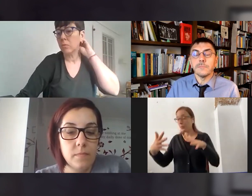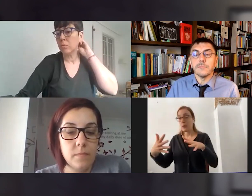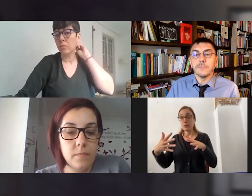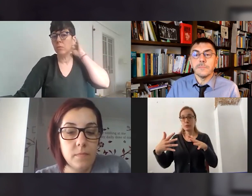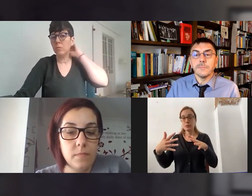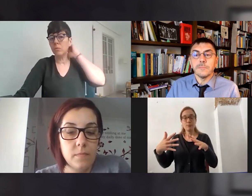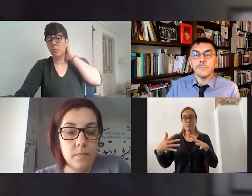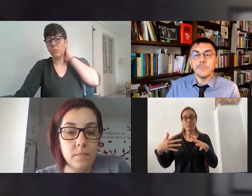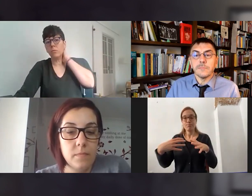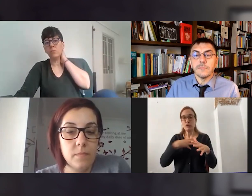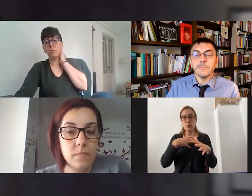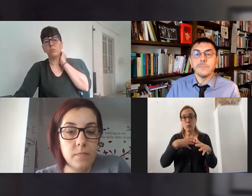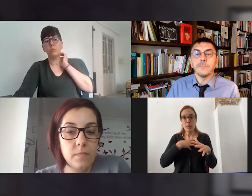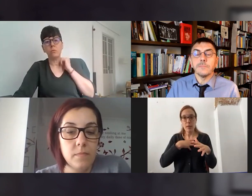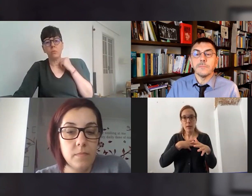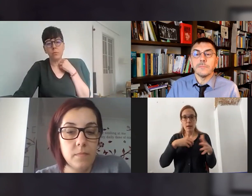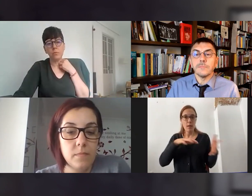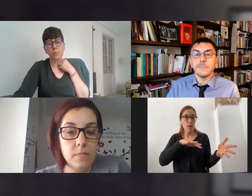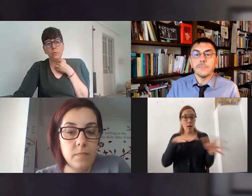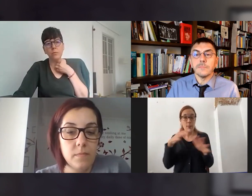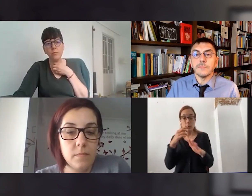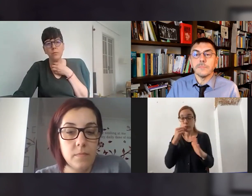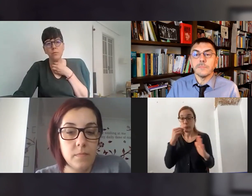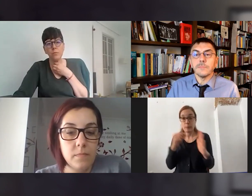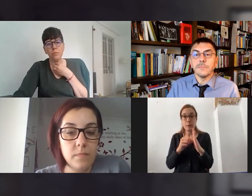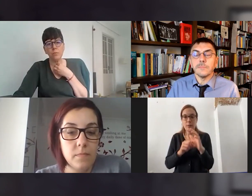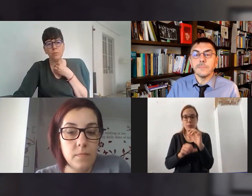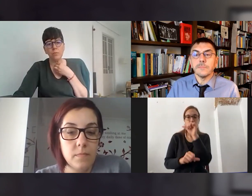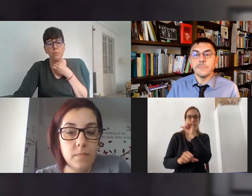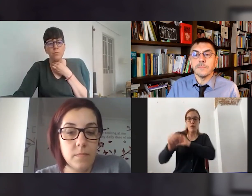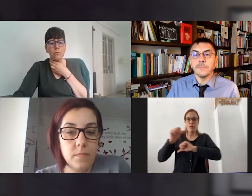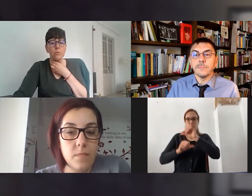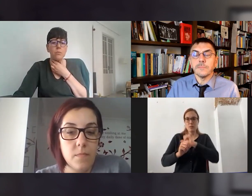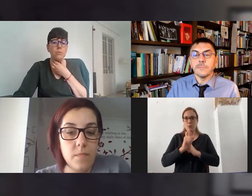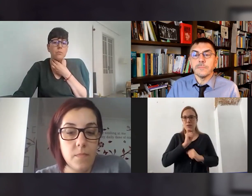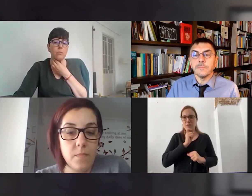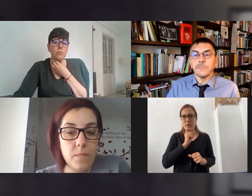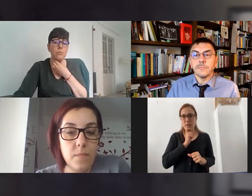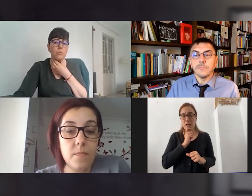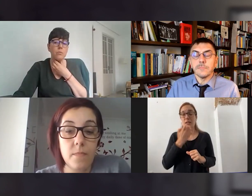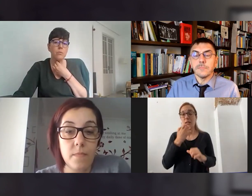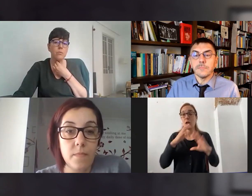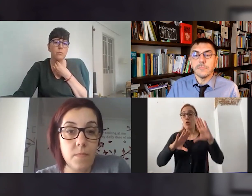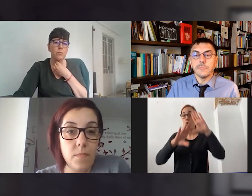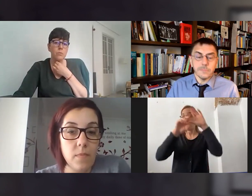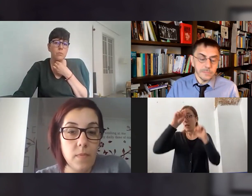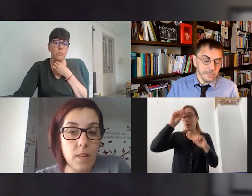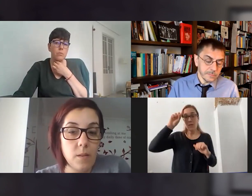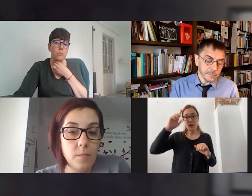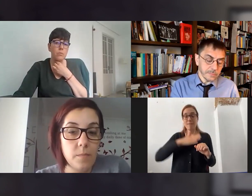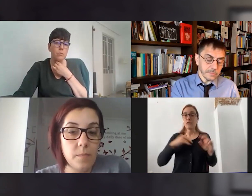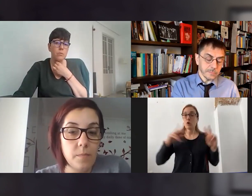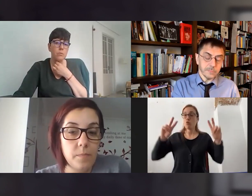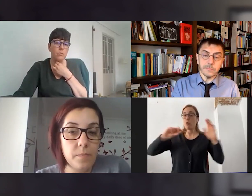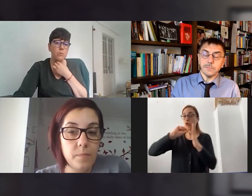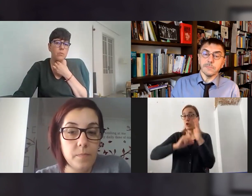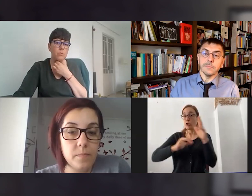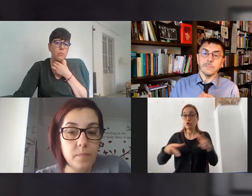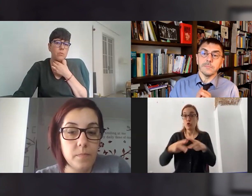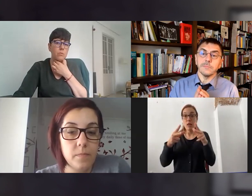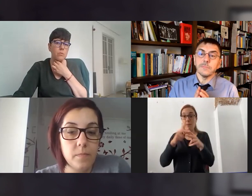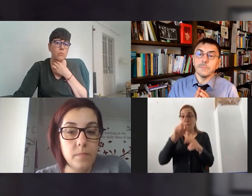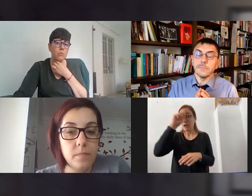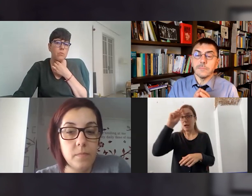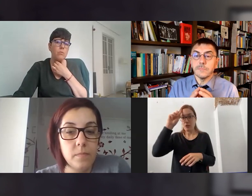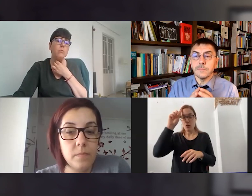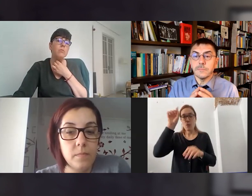poco deshacerlos. Entonces creo que si nosotros, por ejemplo, en la Comunidad de Madrid queremos impulsar un nuevo contrato social madrileño que blinde lo público para